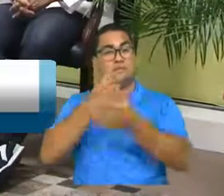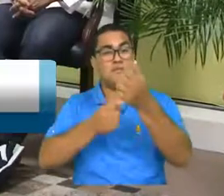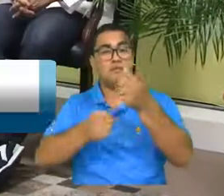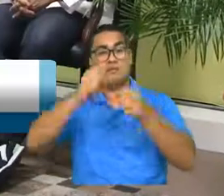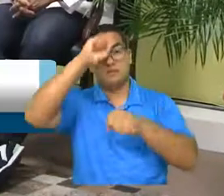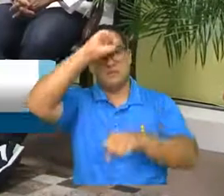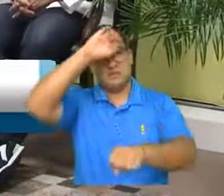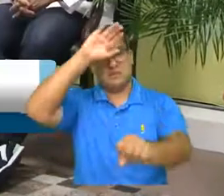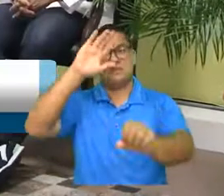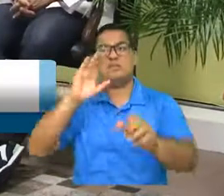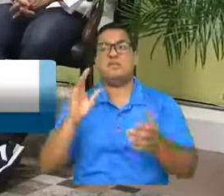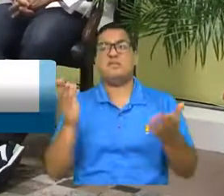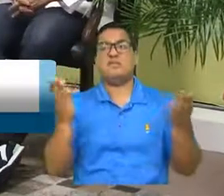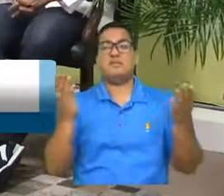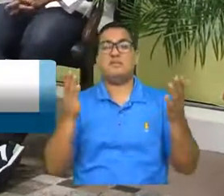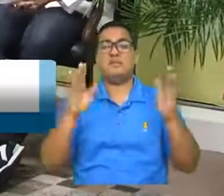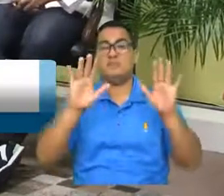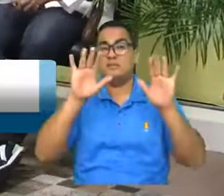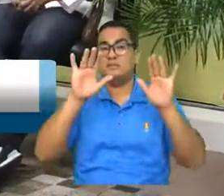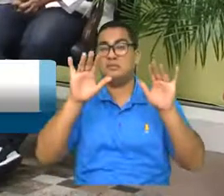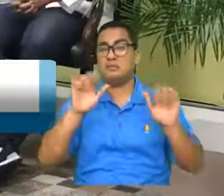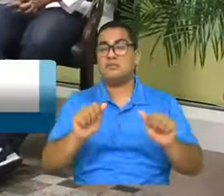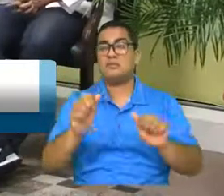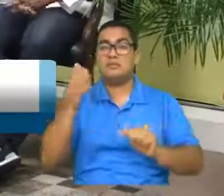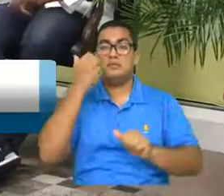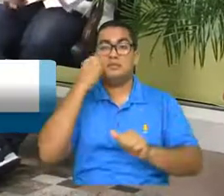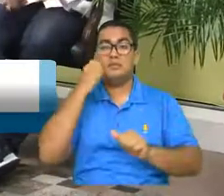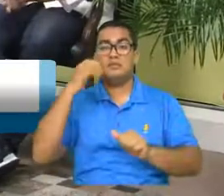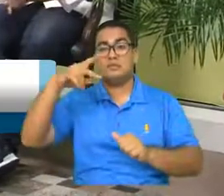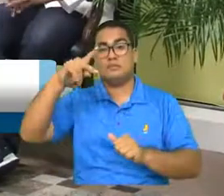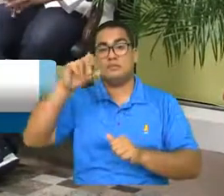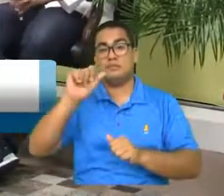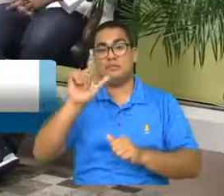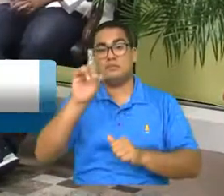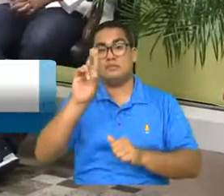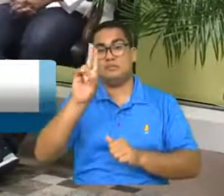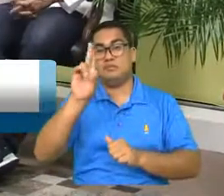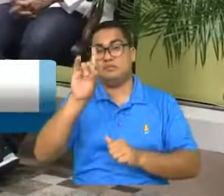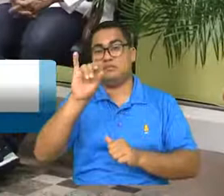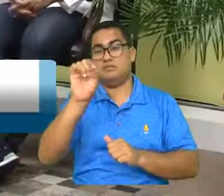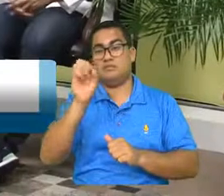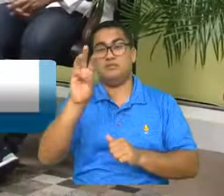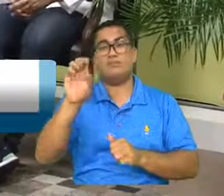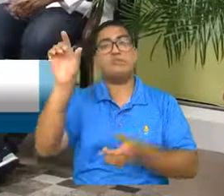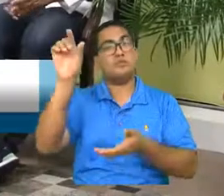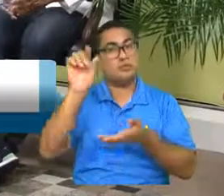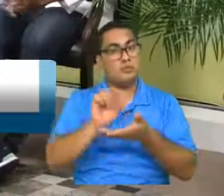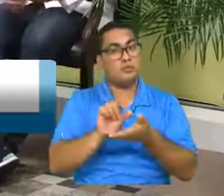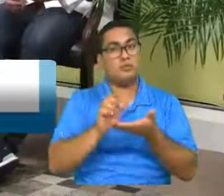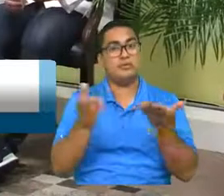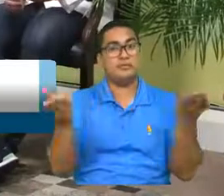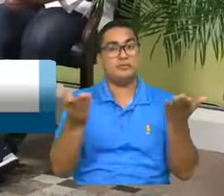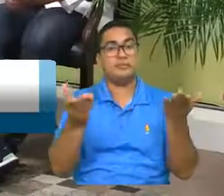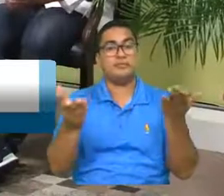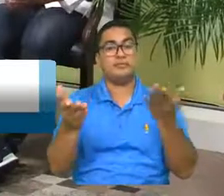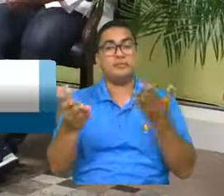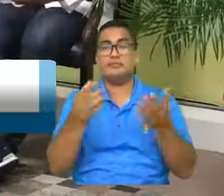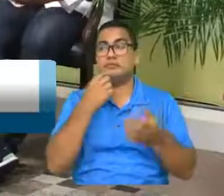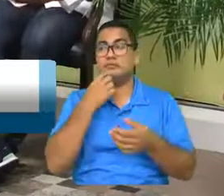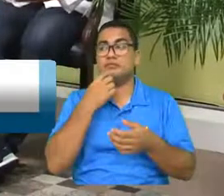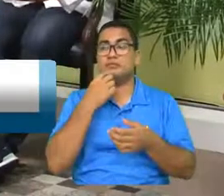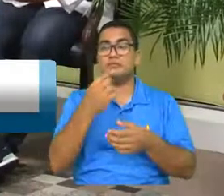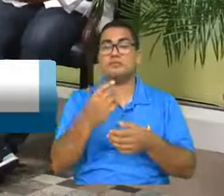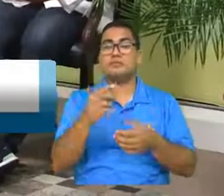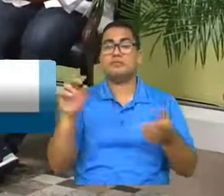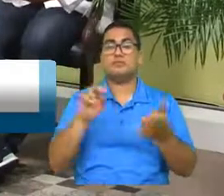Minas se han disminuido. Se ha avanzado en ese proceso de ir disminuyendo a